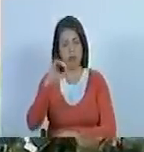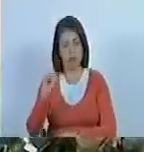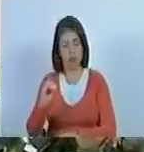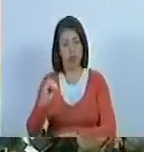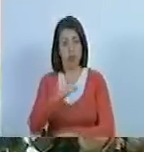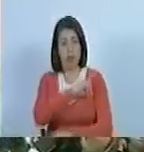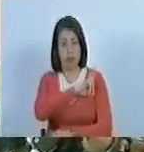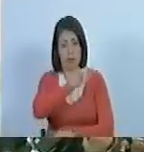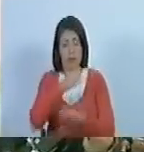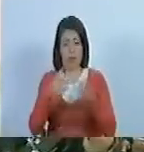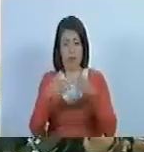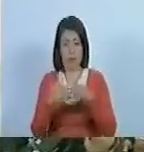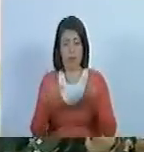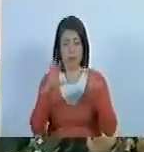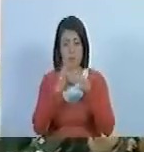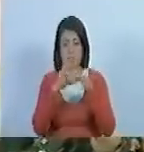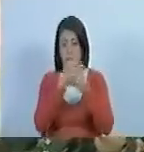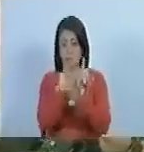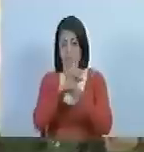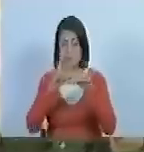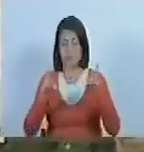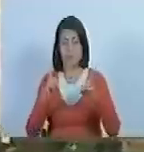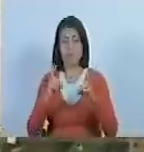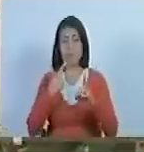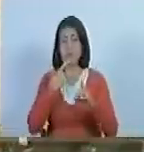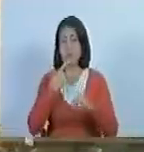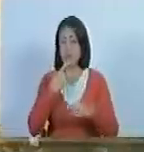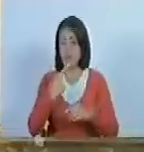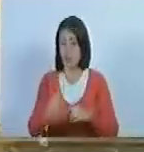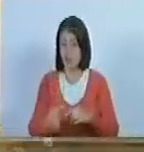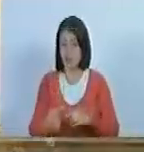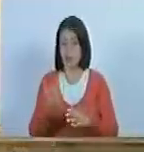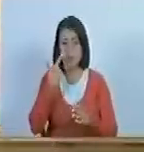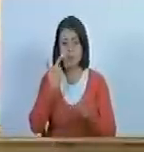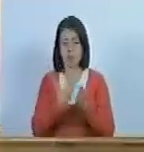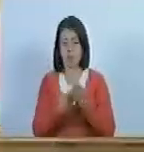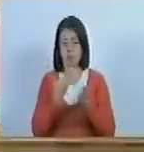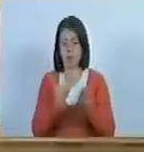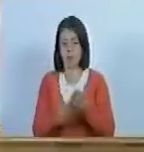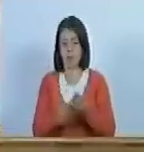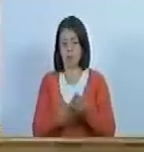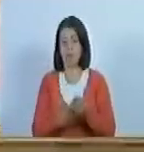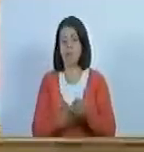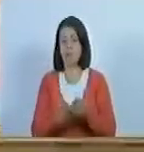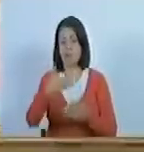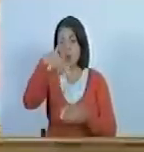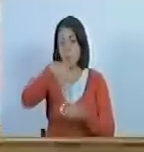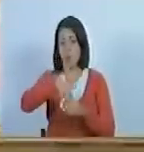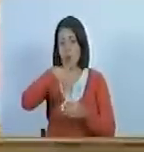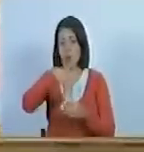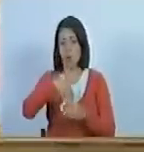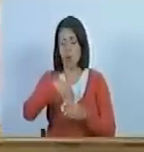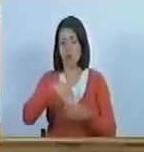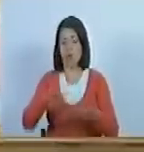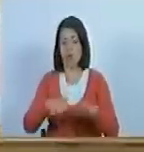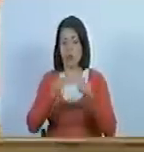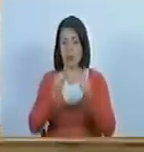Jesurrún, jefe de la bancada de la Alianza Democrática, mediante la cual deja constancia escrita del voto salvado